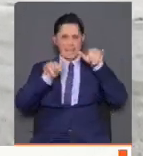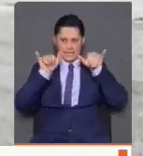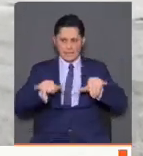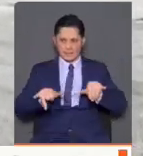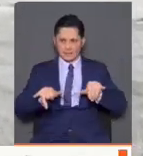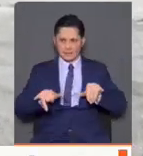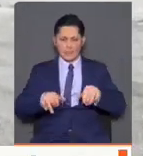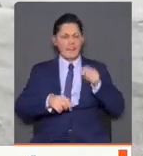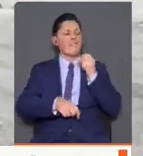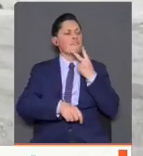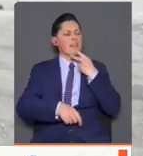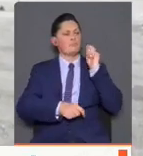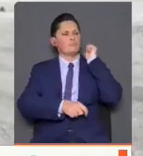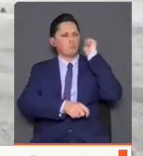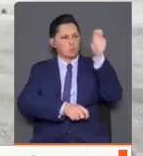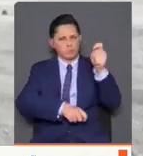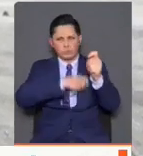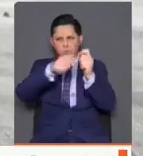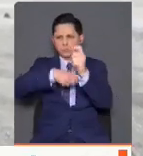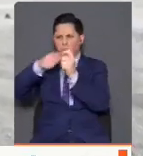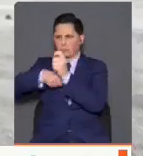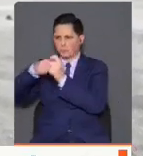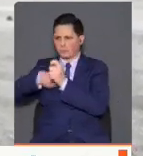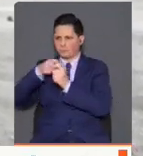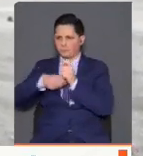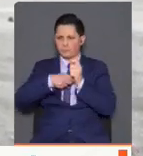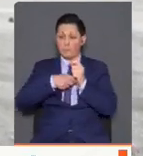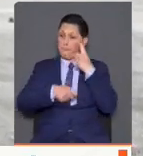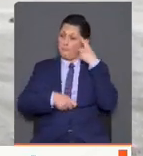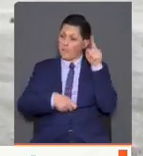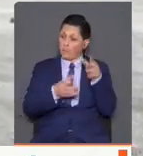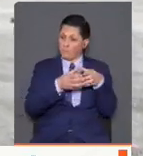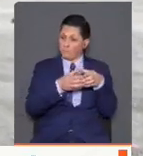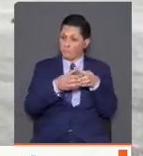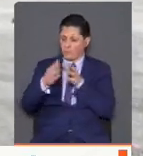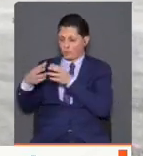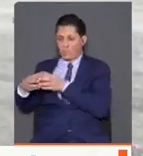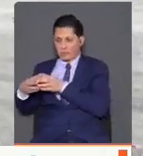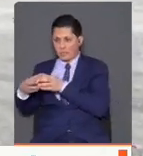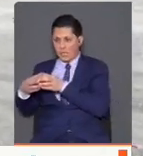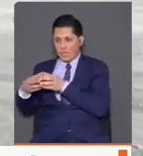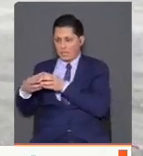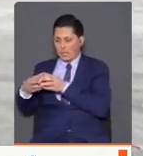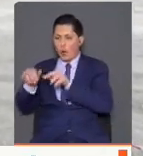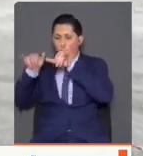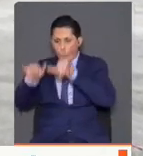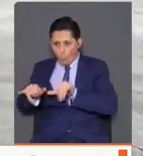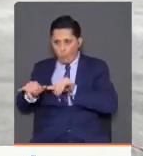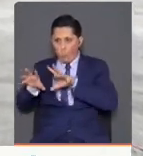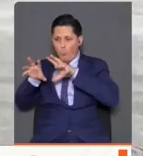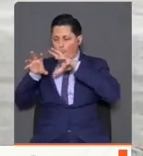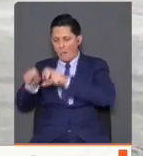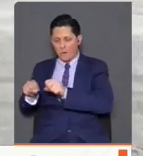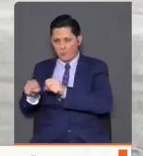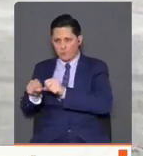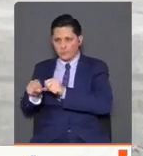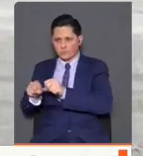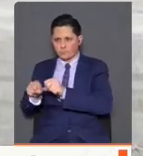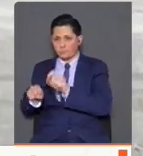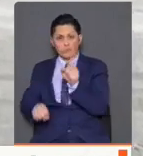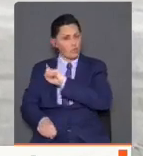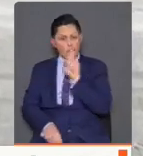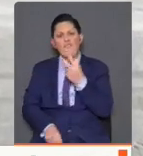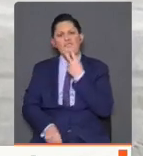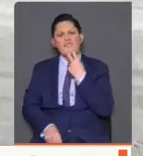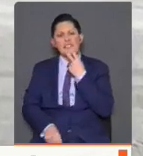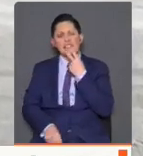de la pesca, que viven del mar. Pero estas personas que están ocupando estas tomas, son personas que sin duda no viven en estas casas,